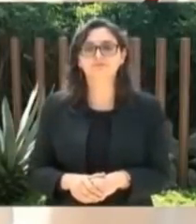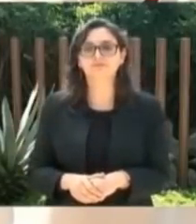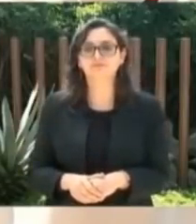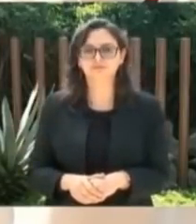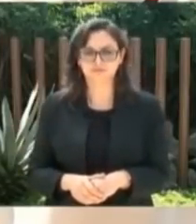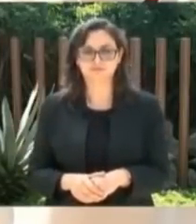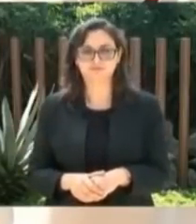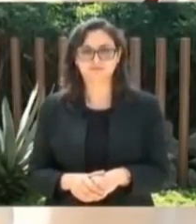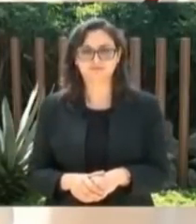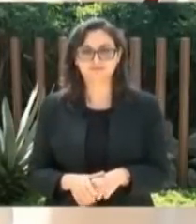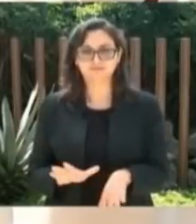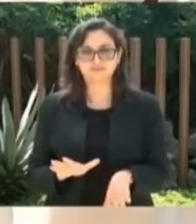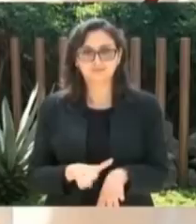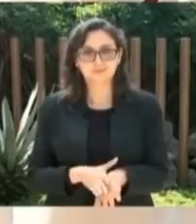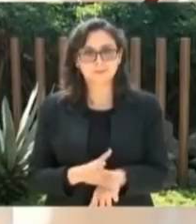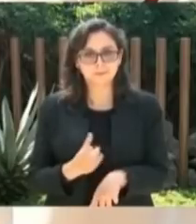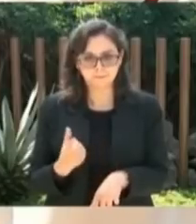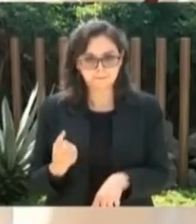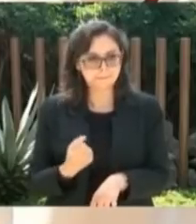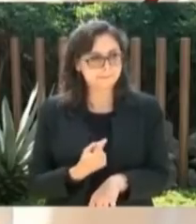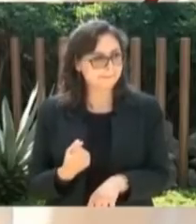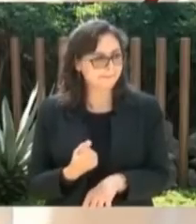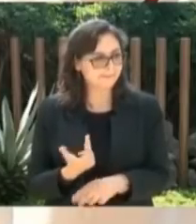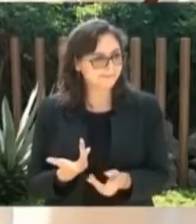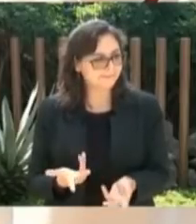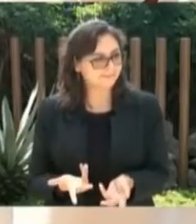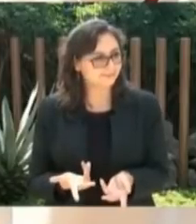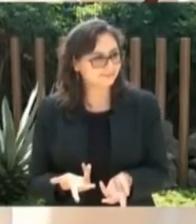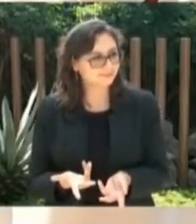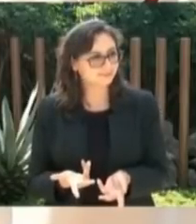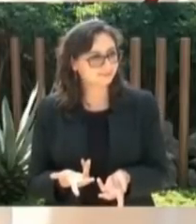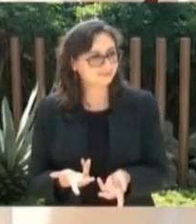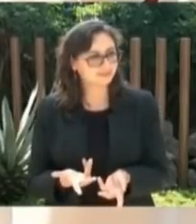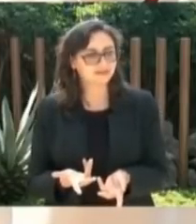porque tengo la responsabilidad